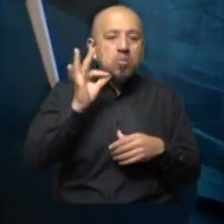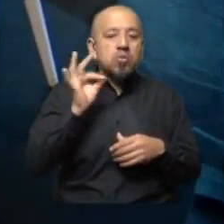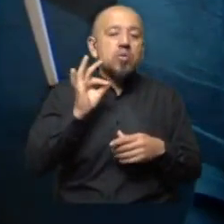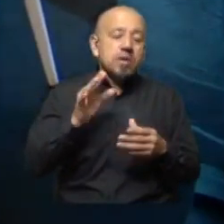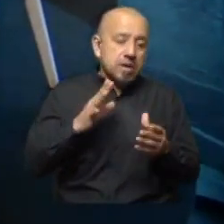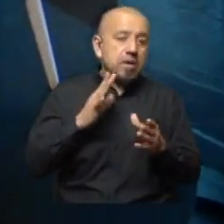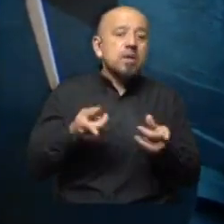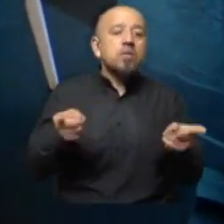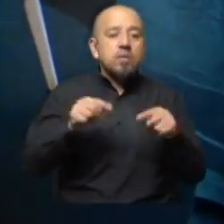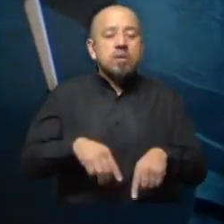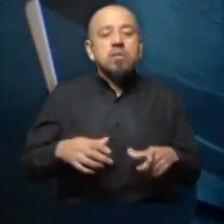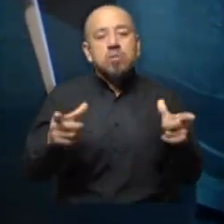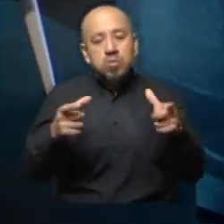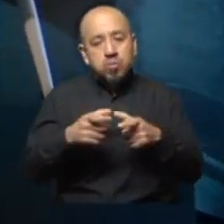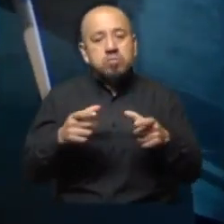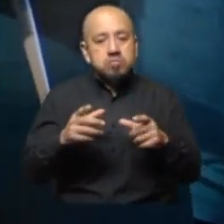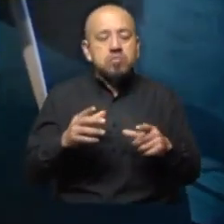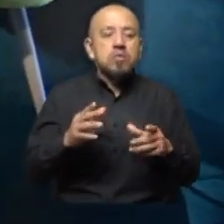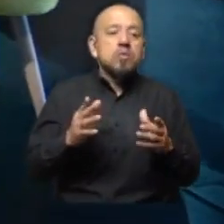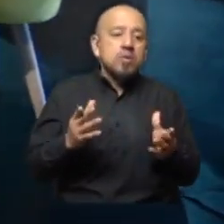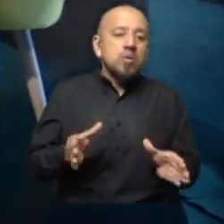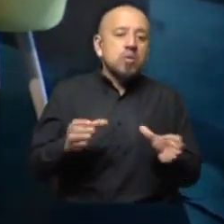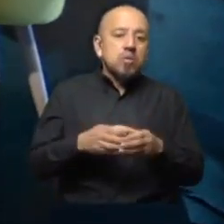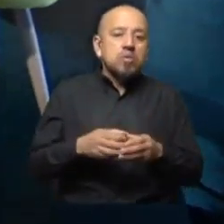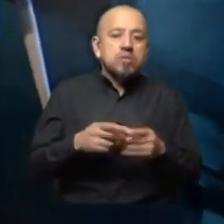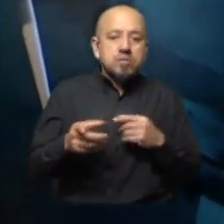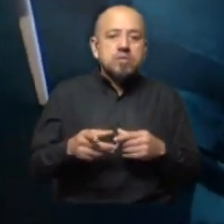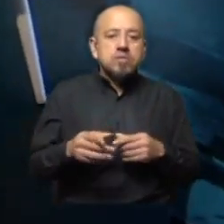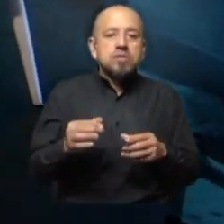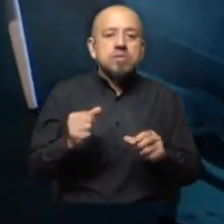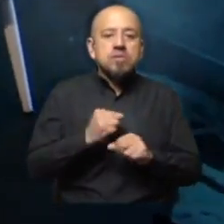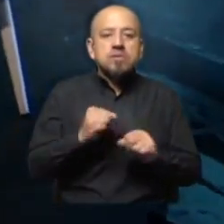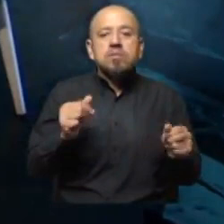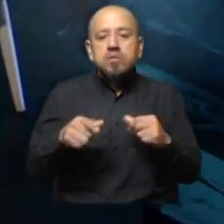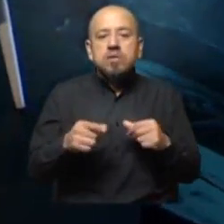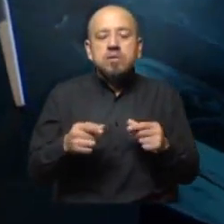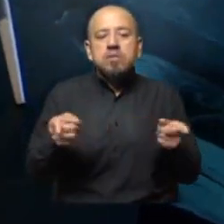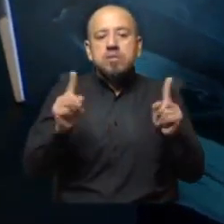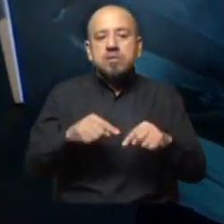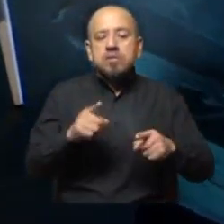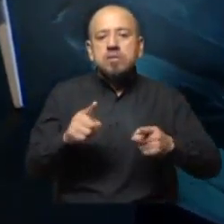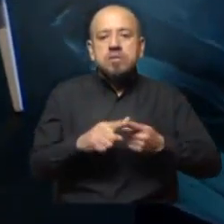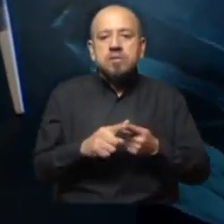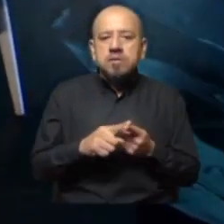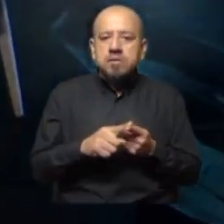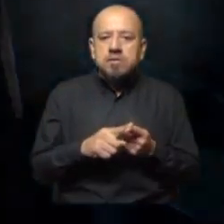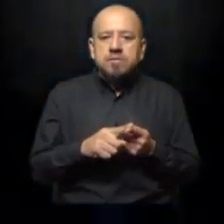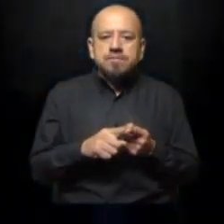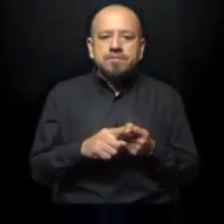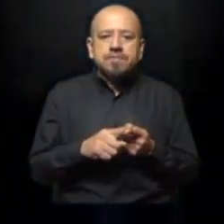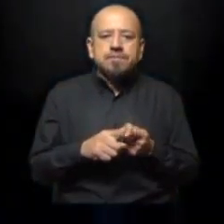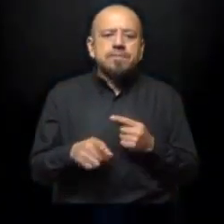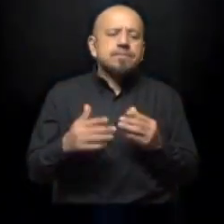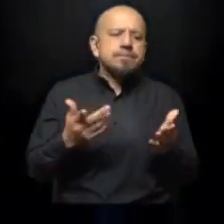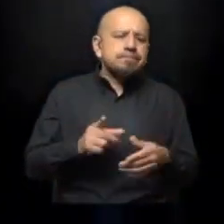nunca se sabe pero si siempre es un puzzle que se puede dar exactamente eso pero digo y eso que eso